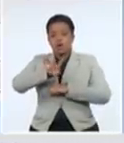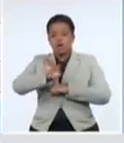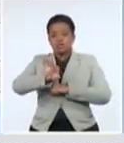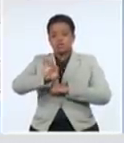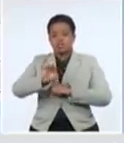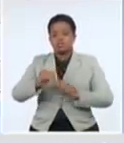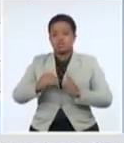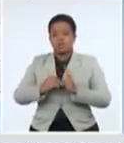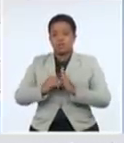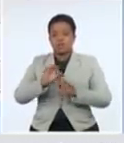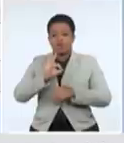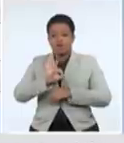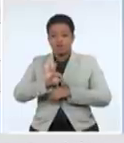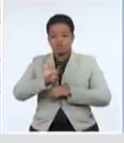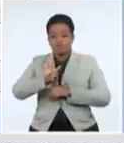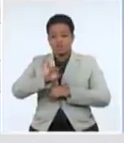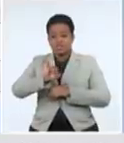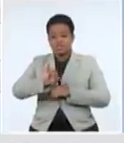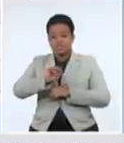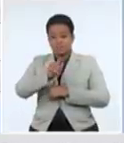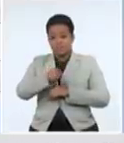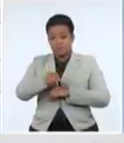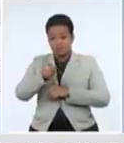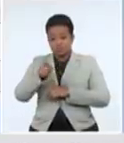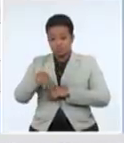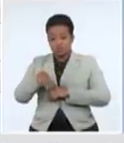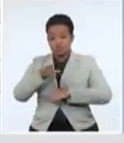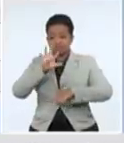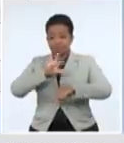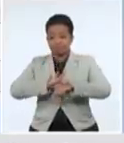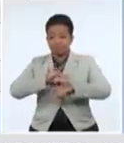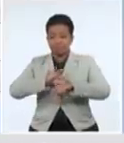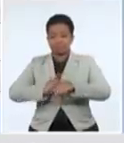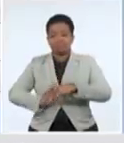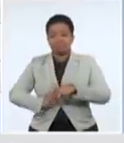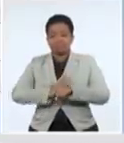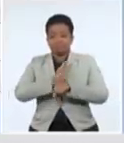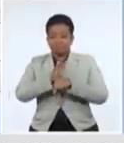948.847 personas con la enfermedad, con el virus